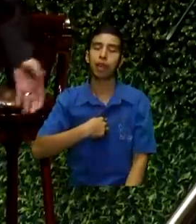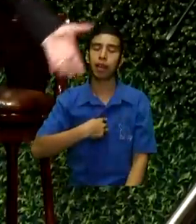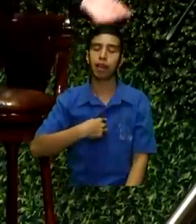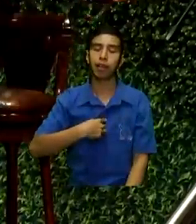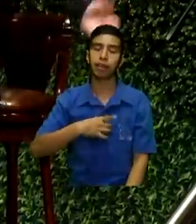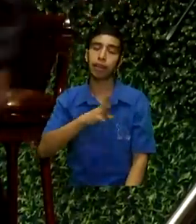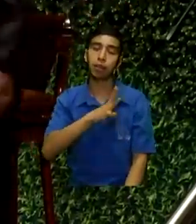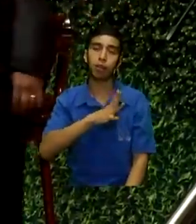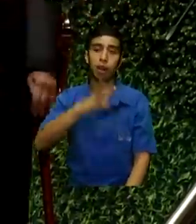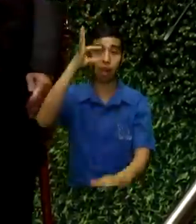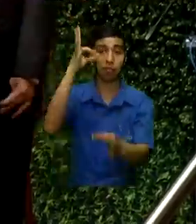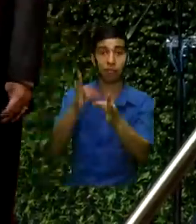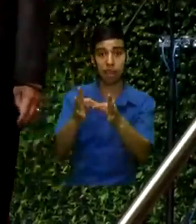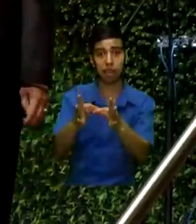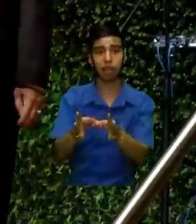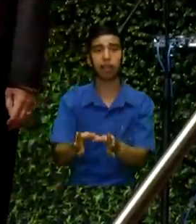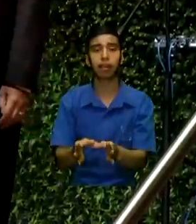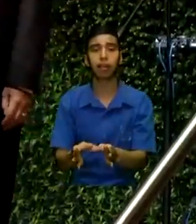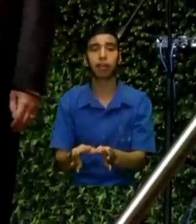¿contra quién?